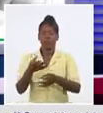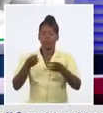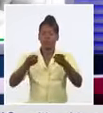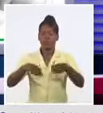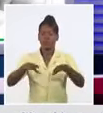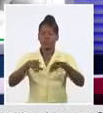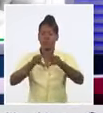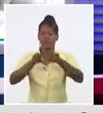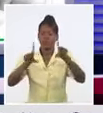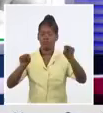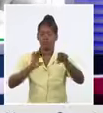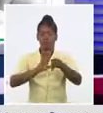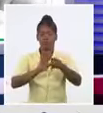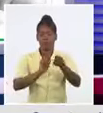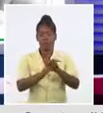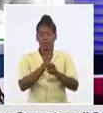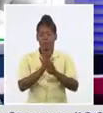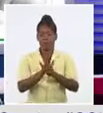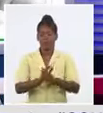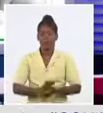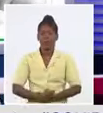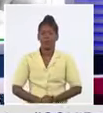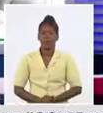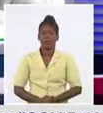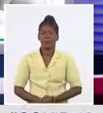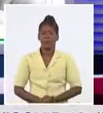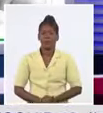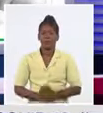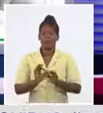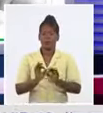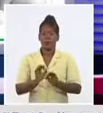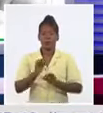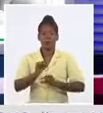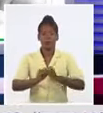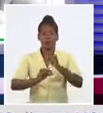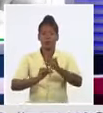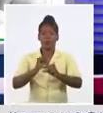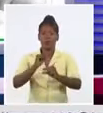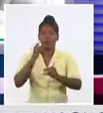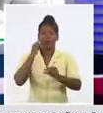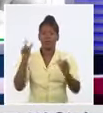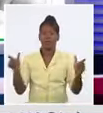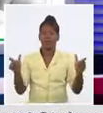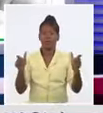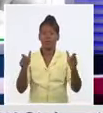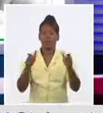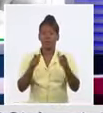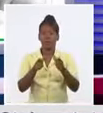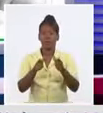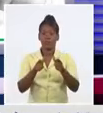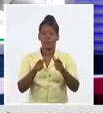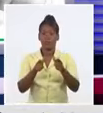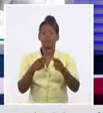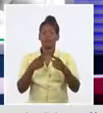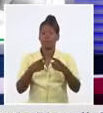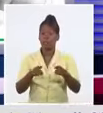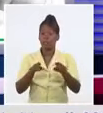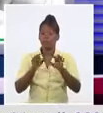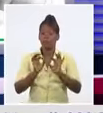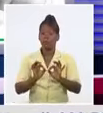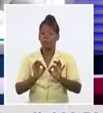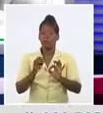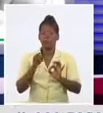casos positivos de COVID-19. Ha ido descendiendo la estadística, aunque en esta jornada sí es evidente el